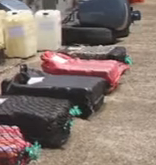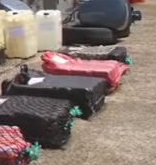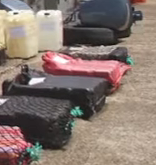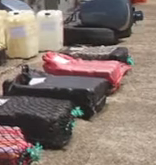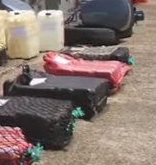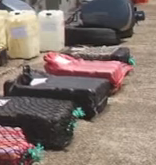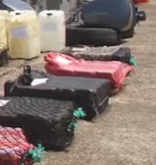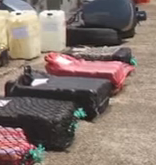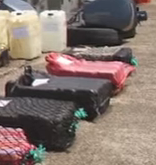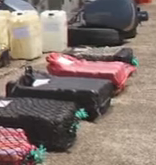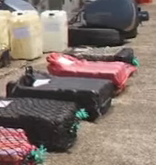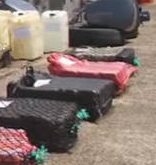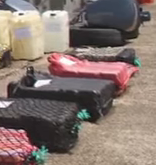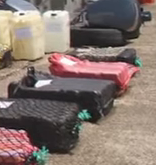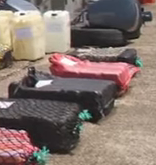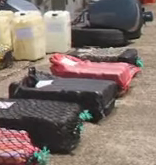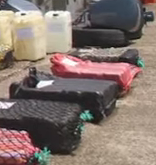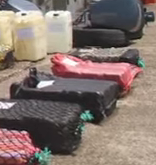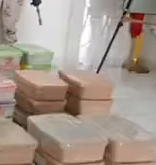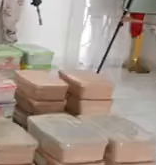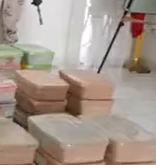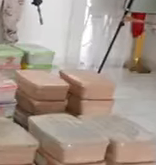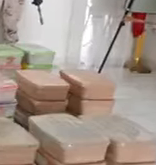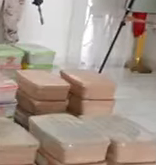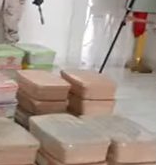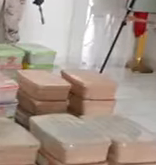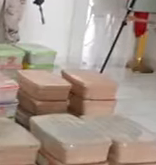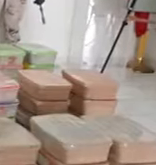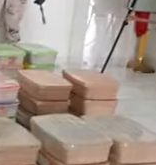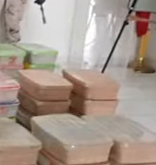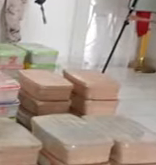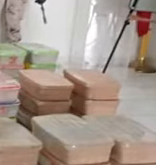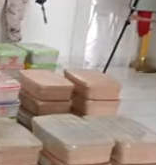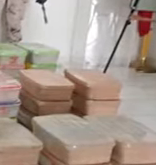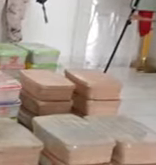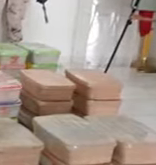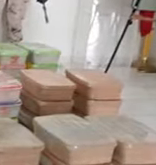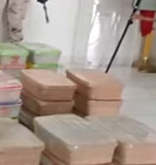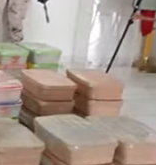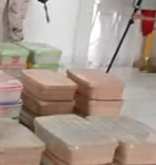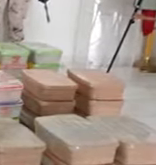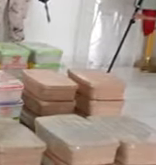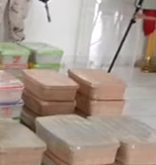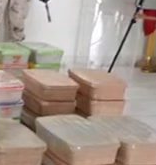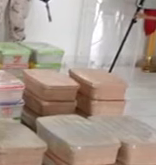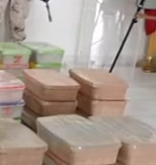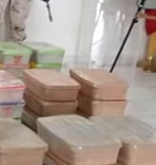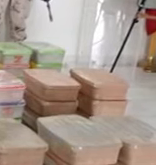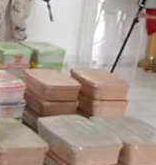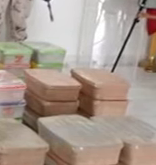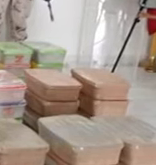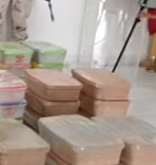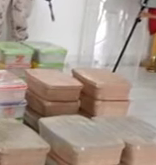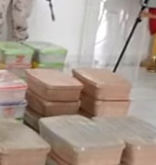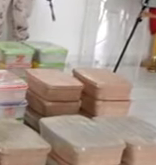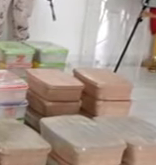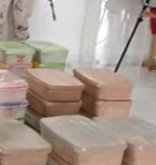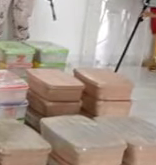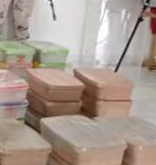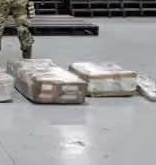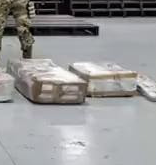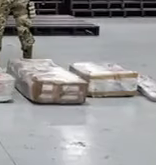un incremento de 142%. Metanfetamina. En el año pasado del 2022, se logró la